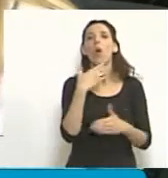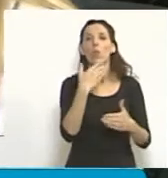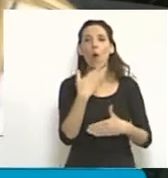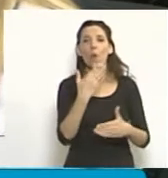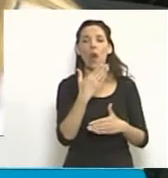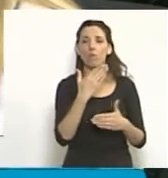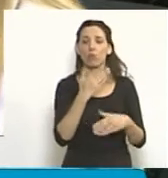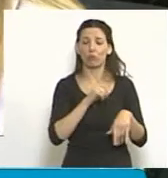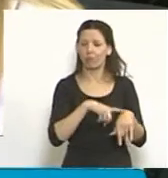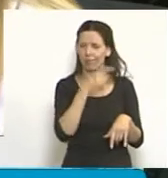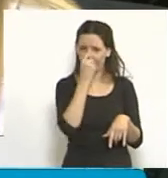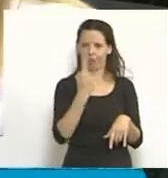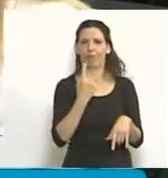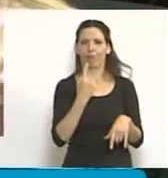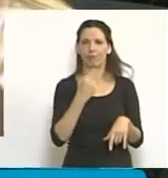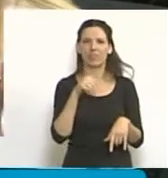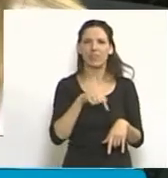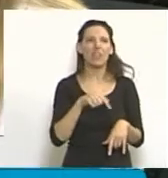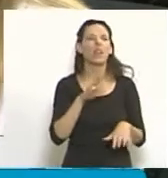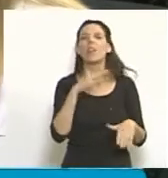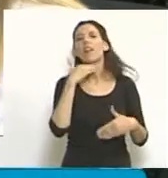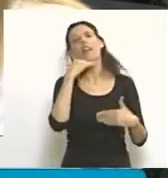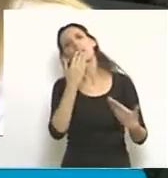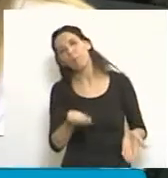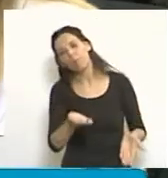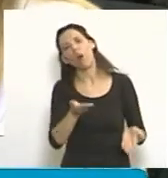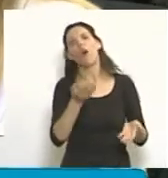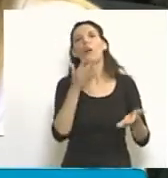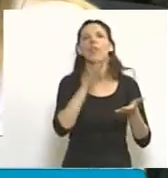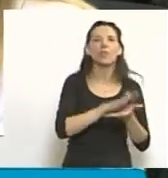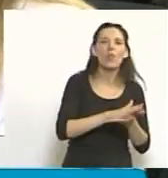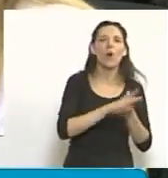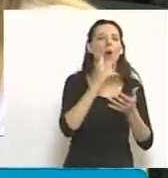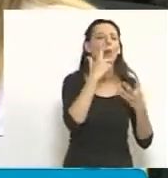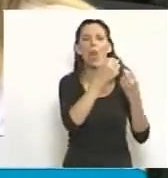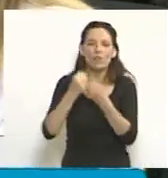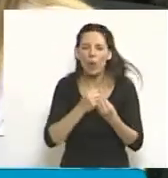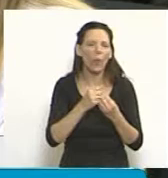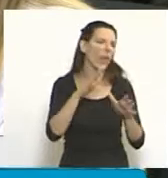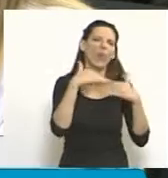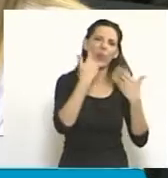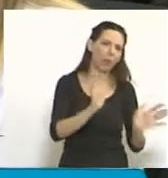hizo también en tiempo récord de este código, sin importar, reitero, la construcción de los consensos,